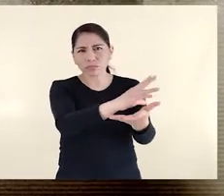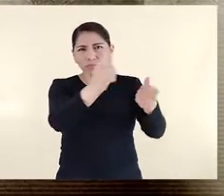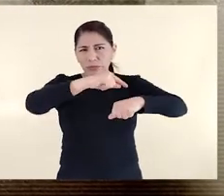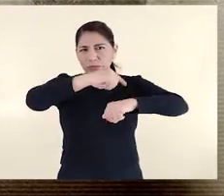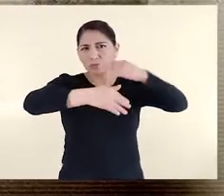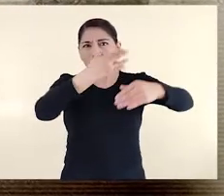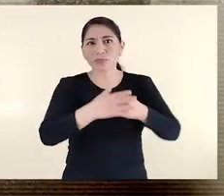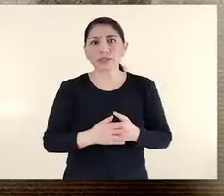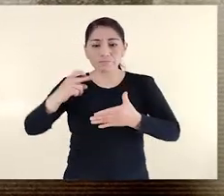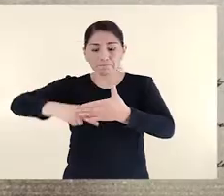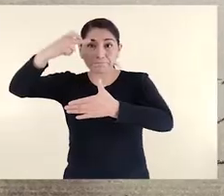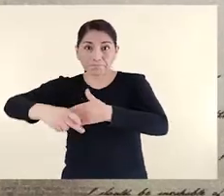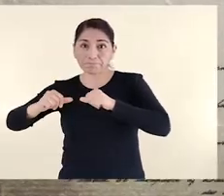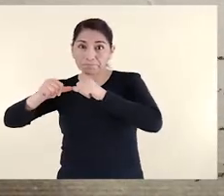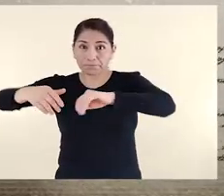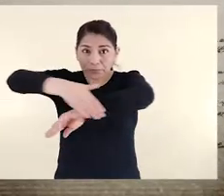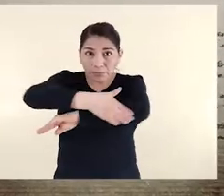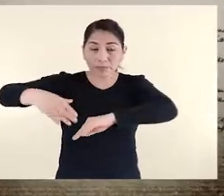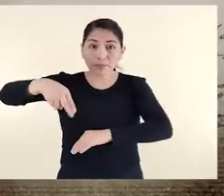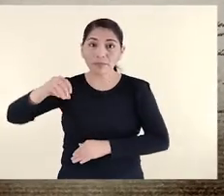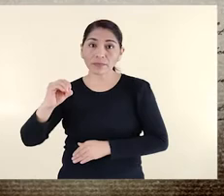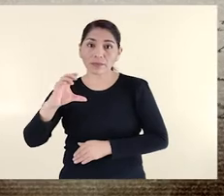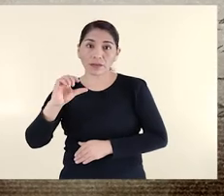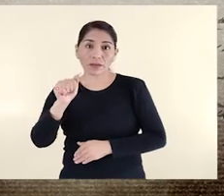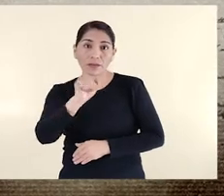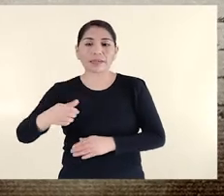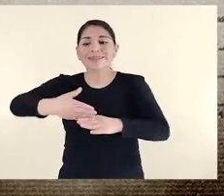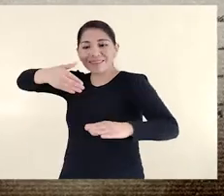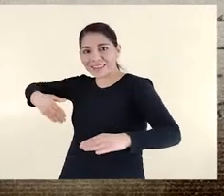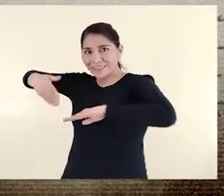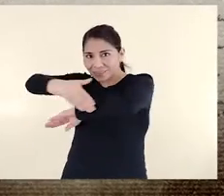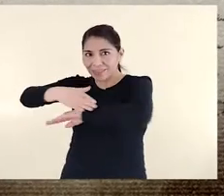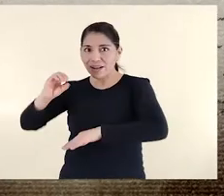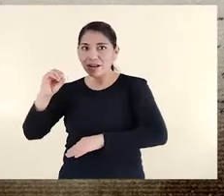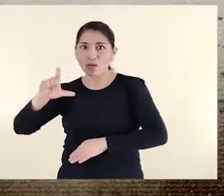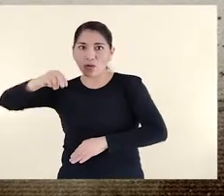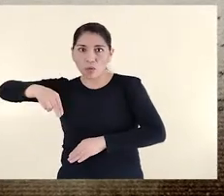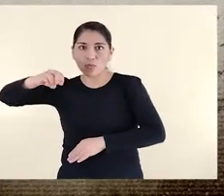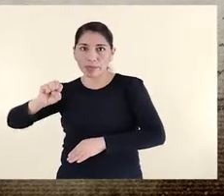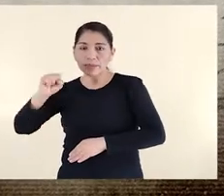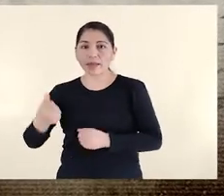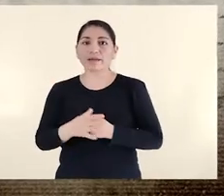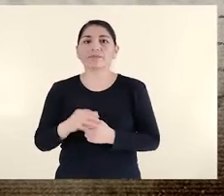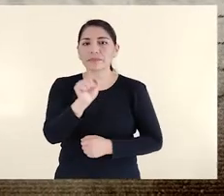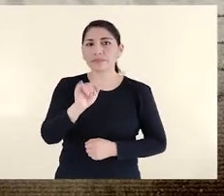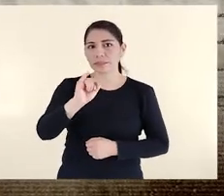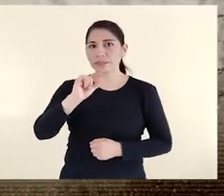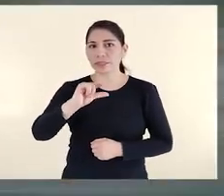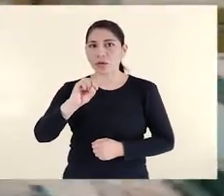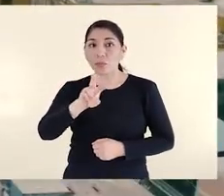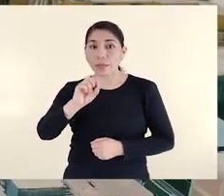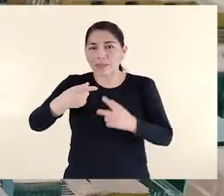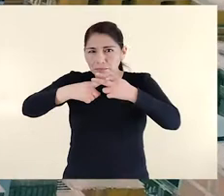tendría una muerte lenta a través del tiempo. El proyecto de la continuación de la avenida Nicolás de Piérola, que venía desde la creación de la avenida